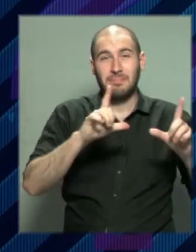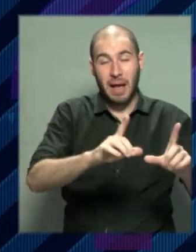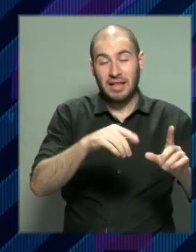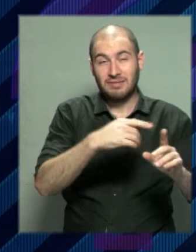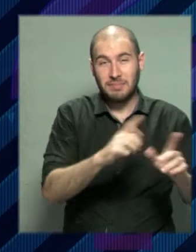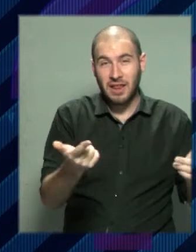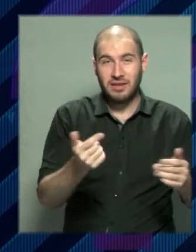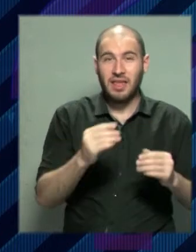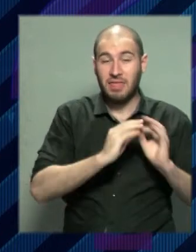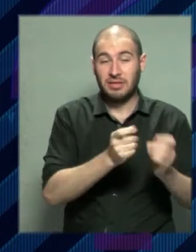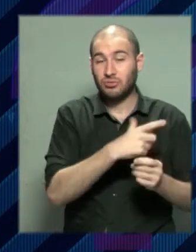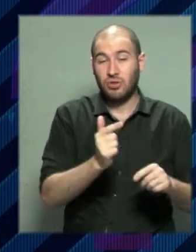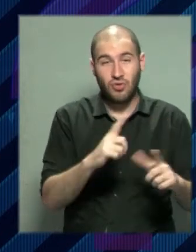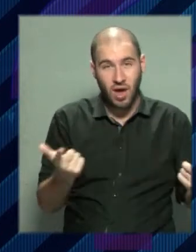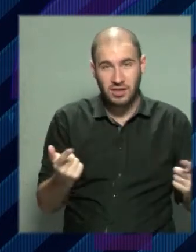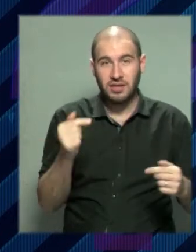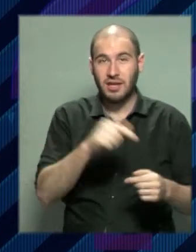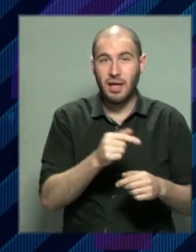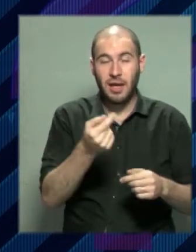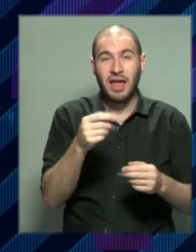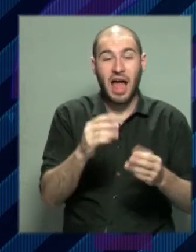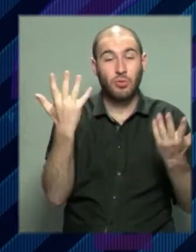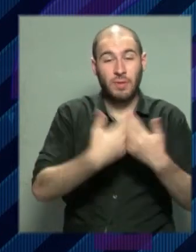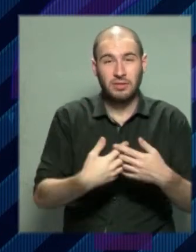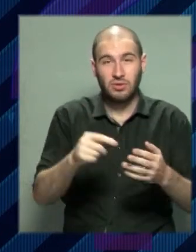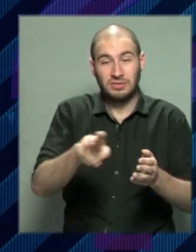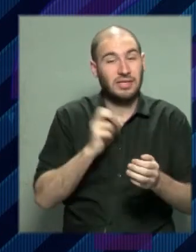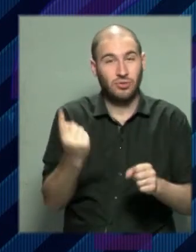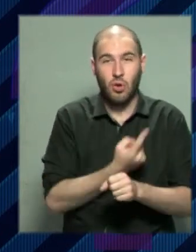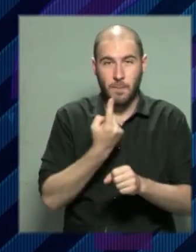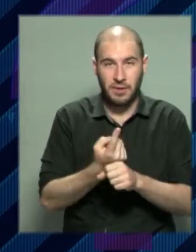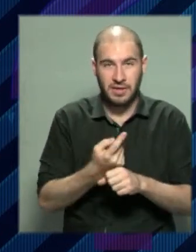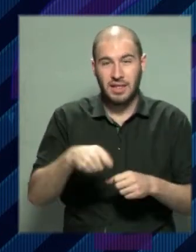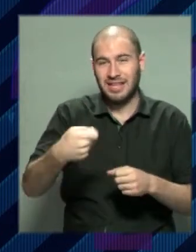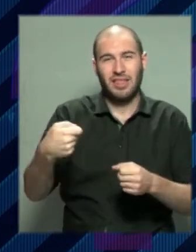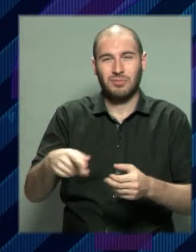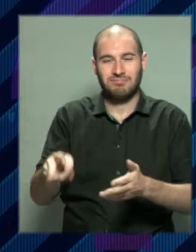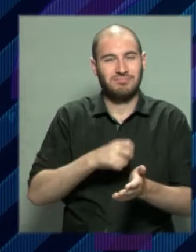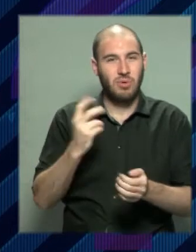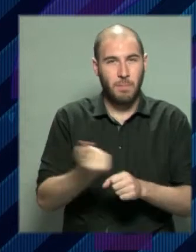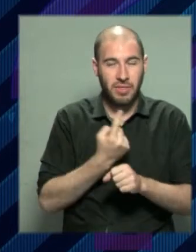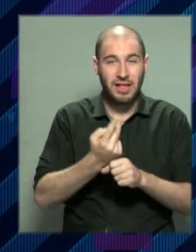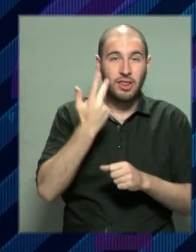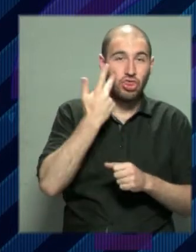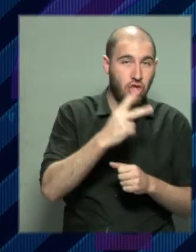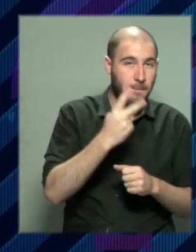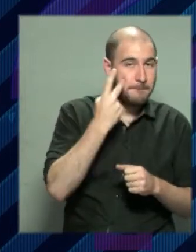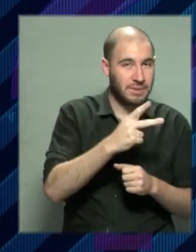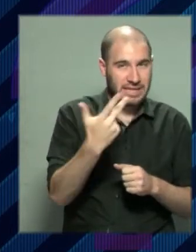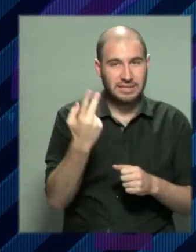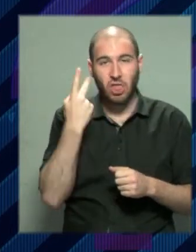no negocian paritarias y no pueden retener automáticamente la cuota sindical del salario. Entre el 2003 y